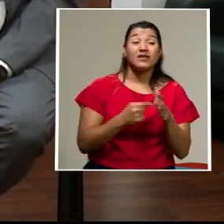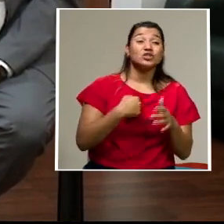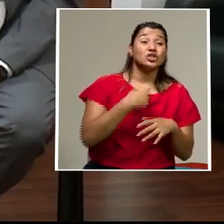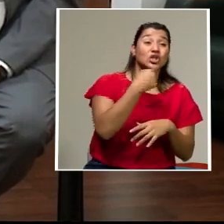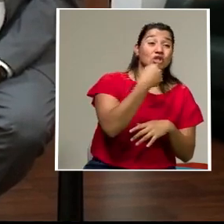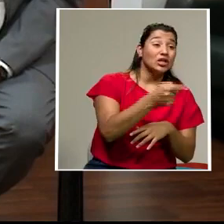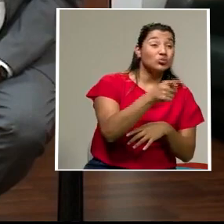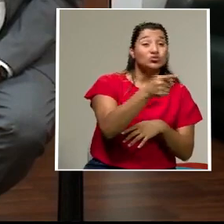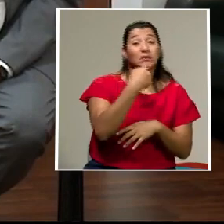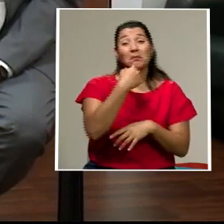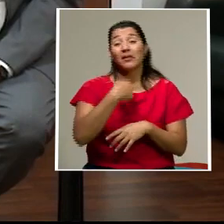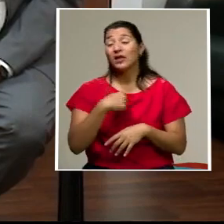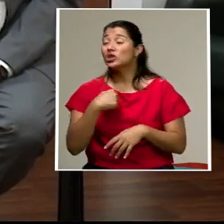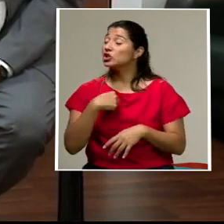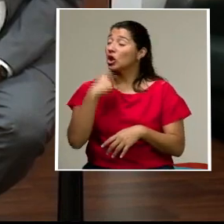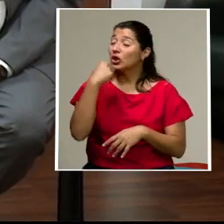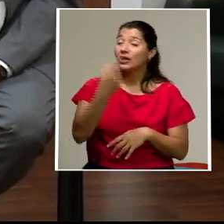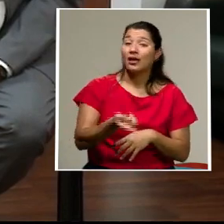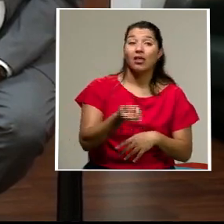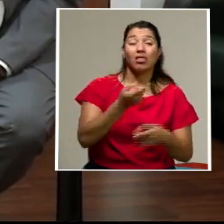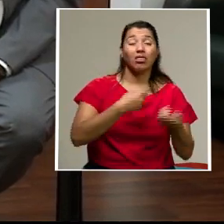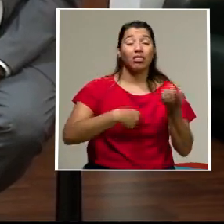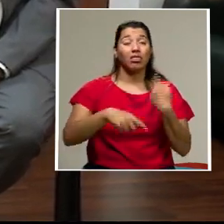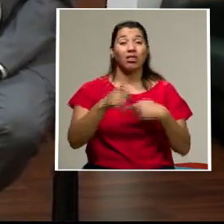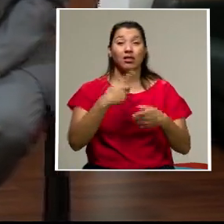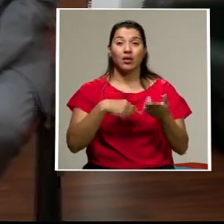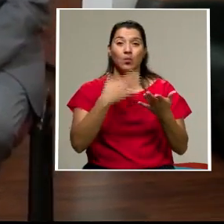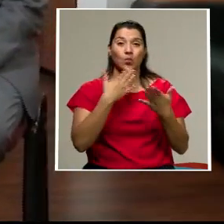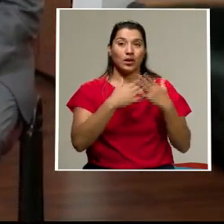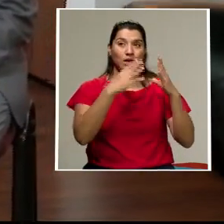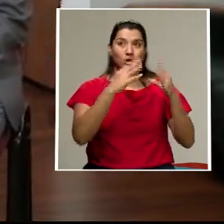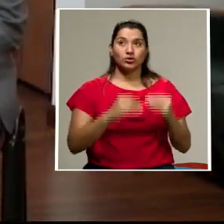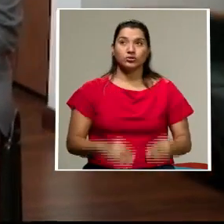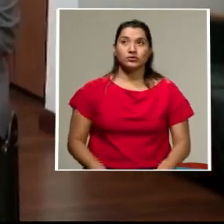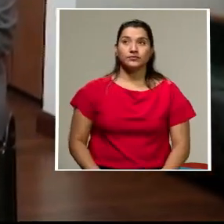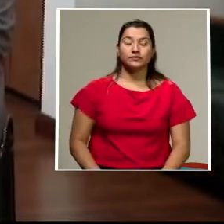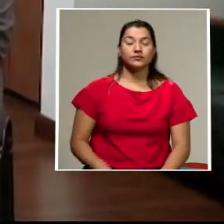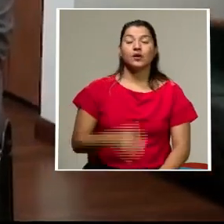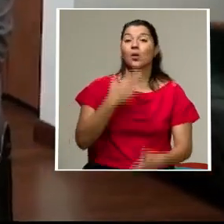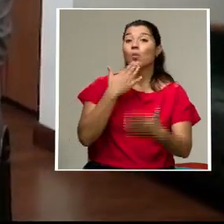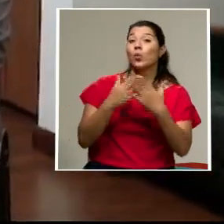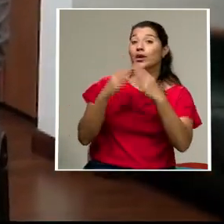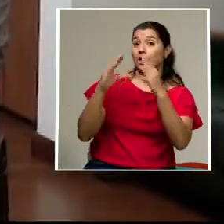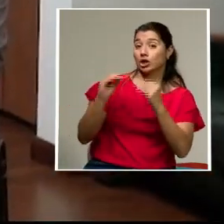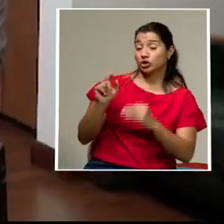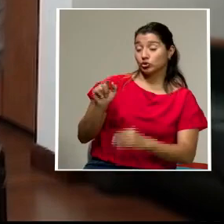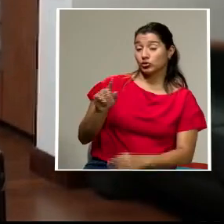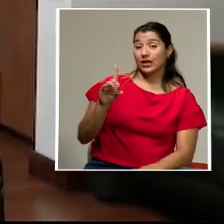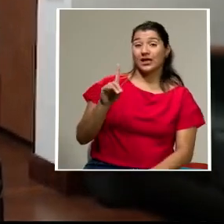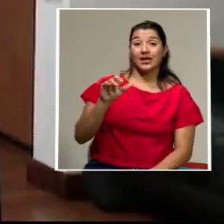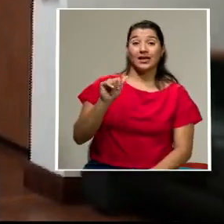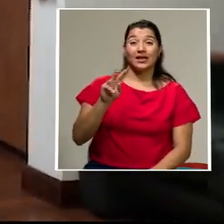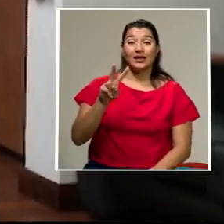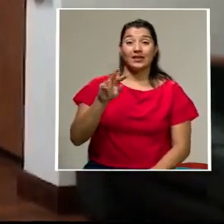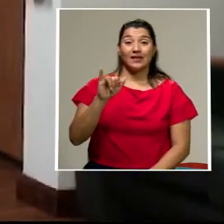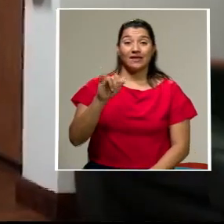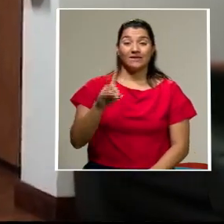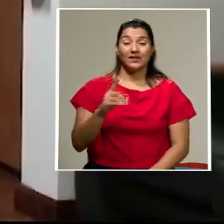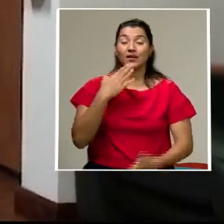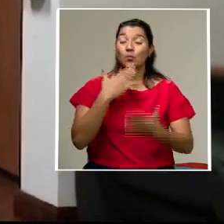dice que sí, al otro día se dice que no. Buenas noches. Buenas noches, don David, y buenas noches al público